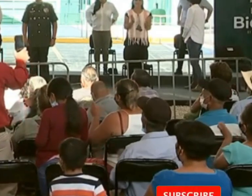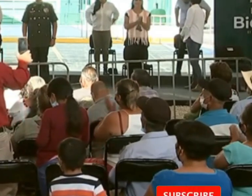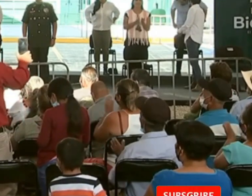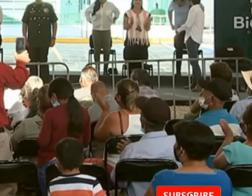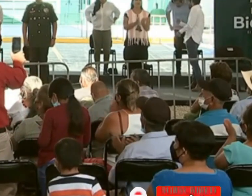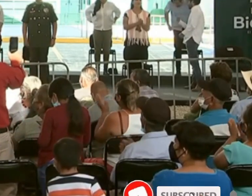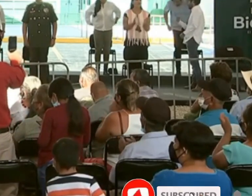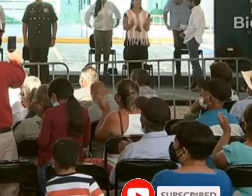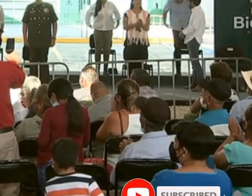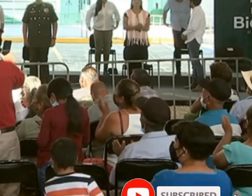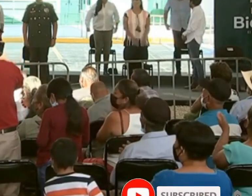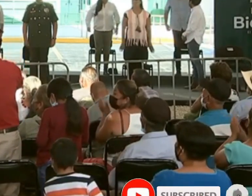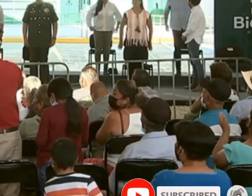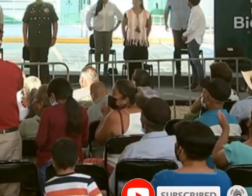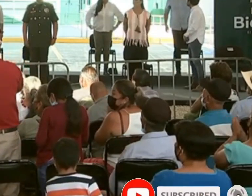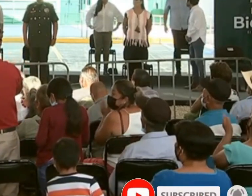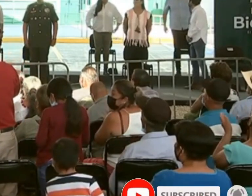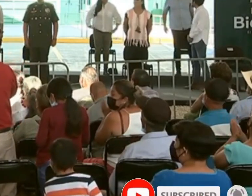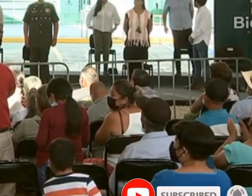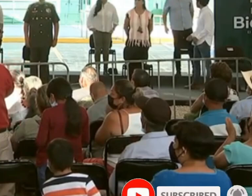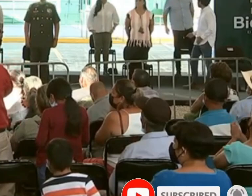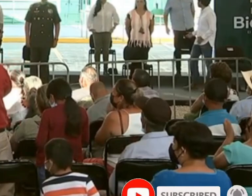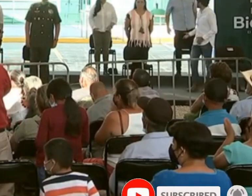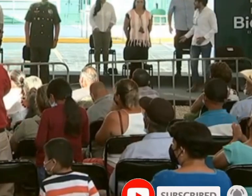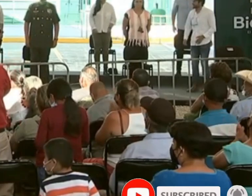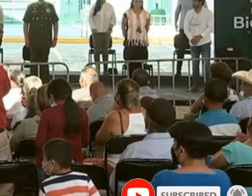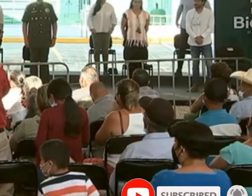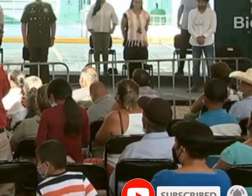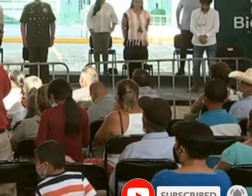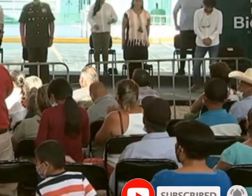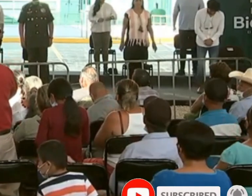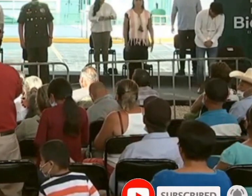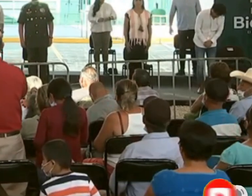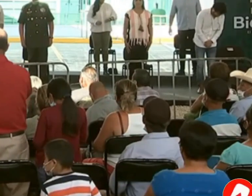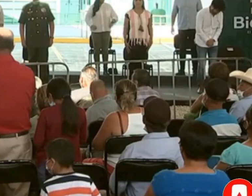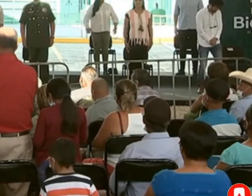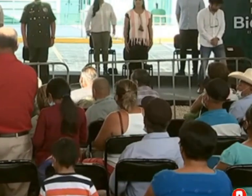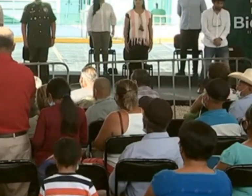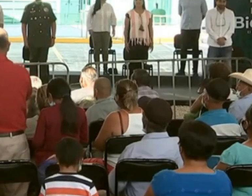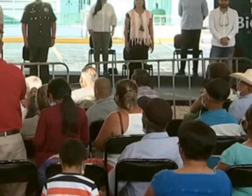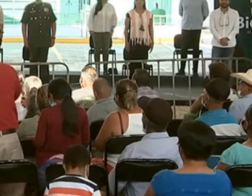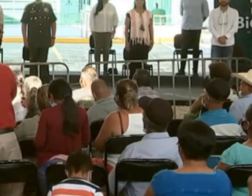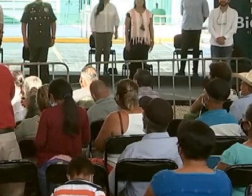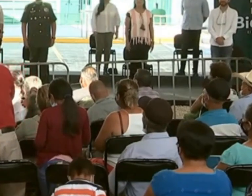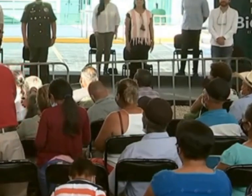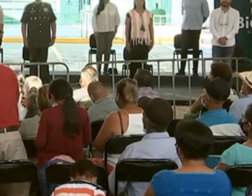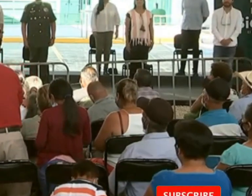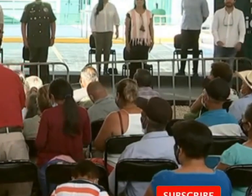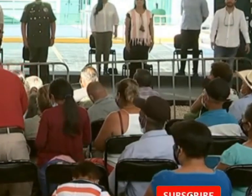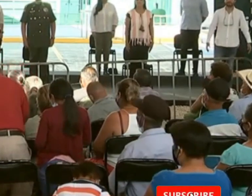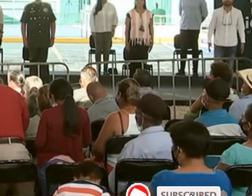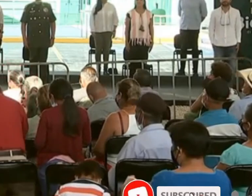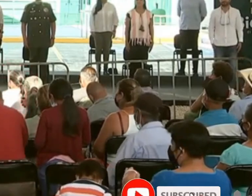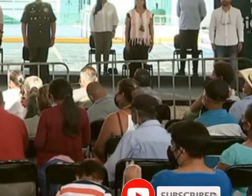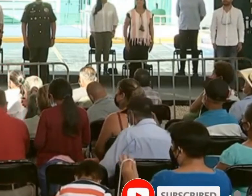Les solicitamos a todos los presentes guardar el debido respeto para entonar nuestro himno